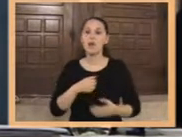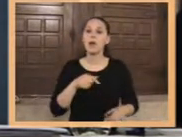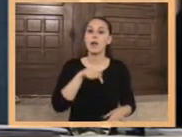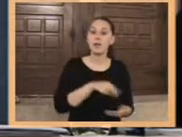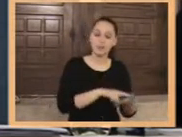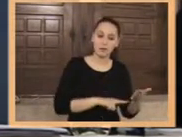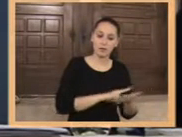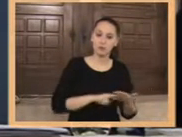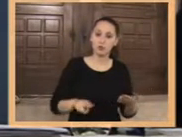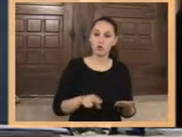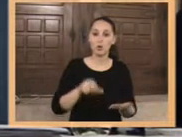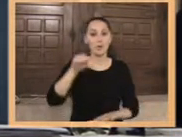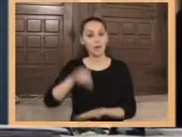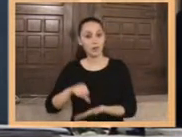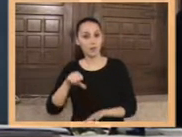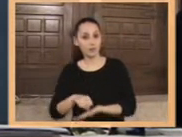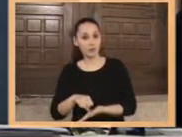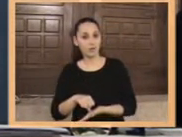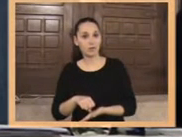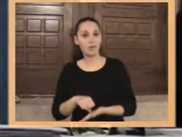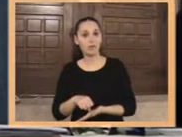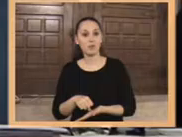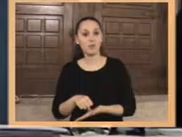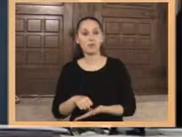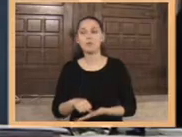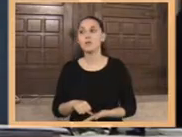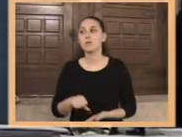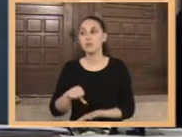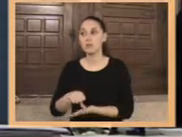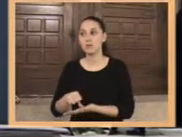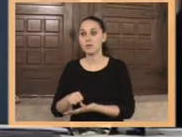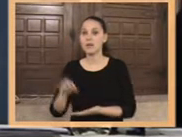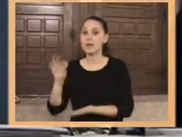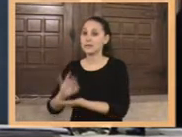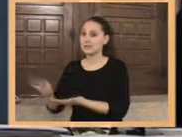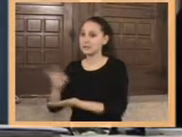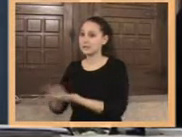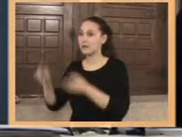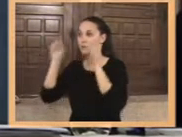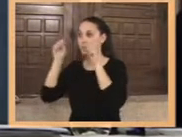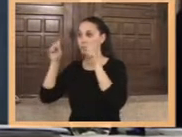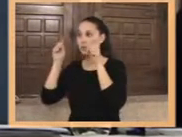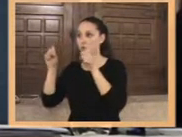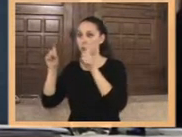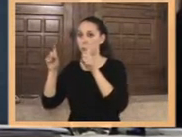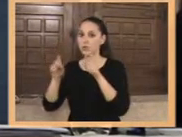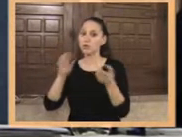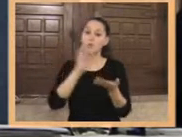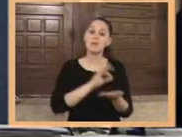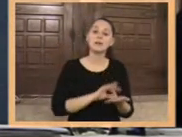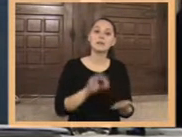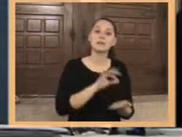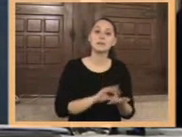de las entidades locales que estén directamente afectos a la seguridad ciudadana, a los servicios educativos y a los servicios